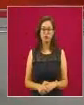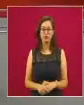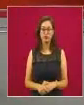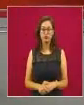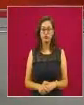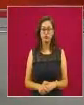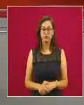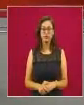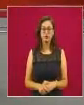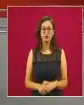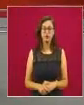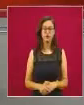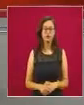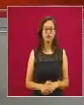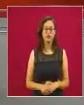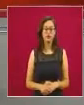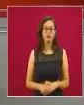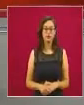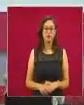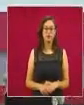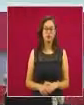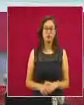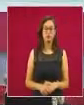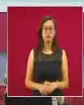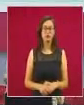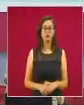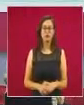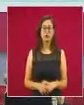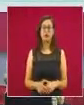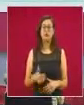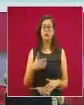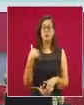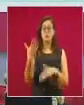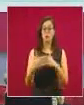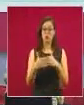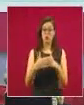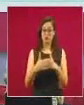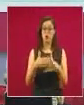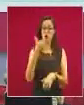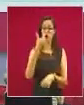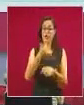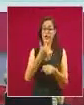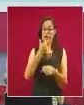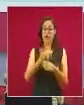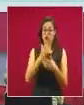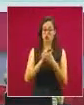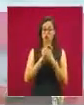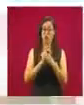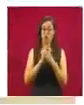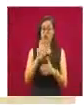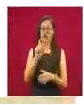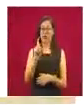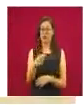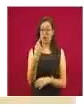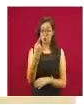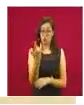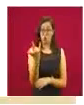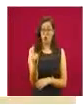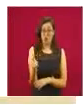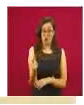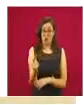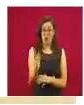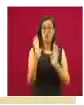que vamos a llevar a cabo el siguiente sorteo, el sexto sorteo, el 31 de julio. El registro es